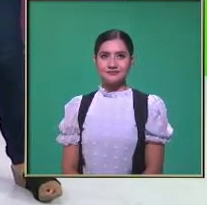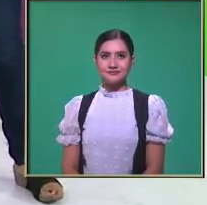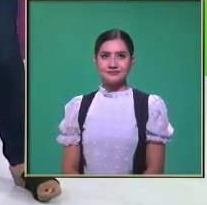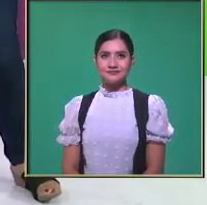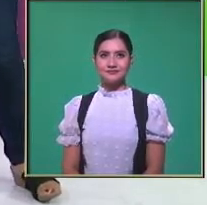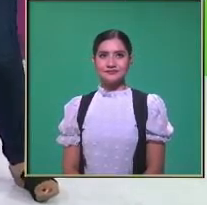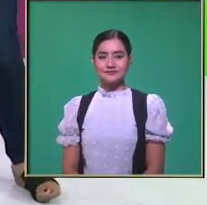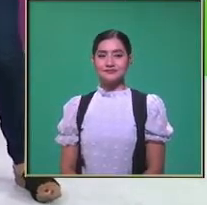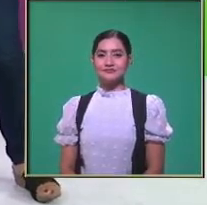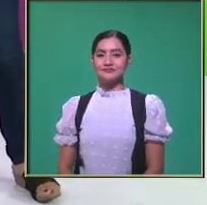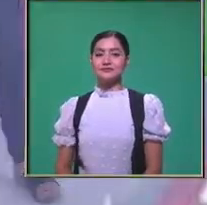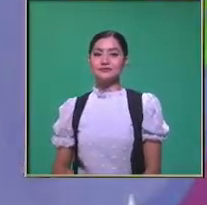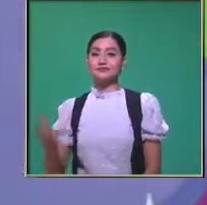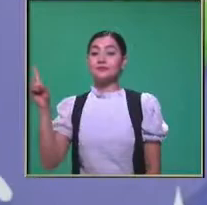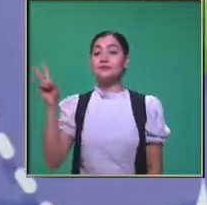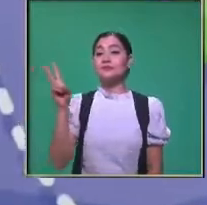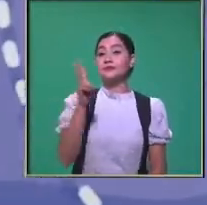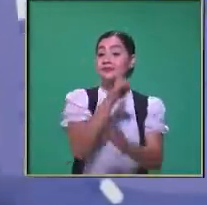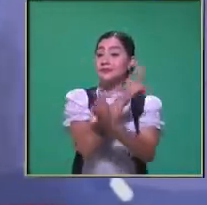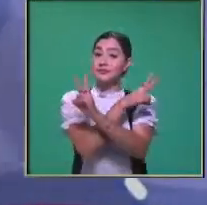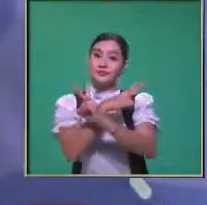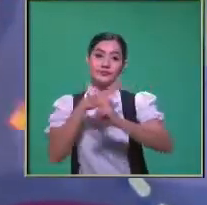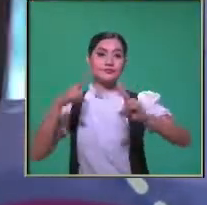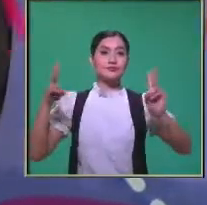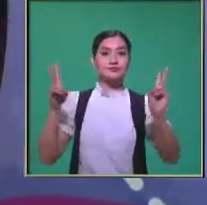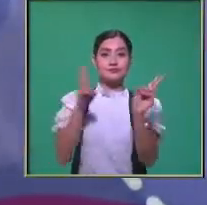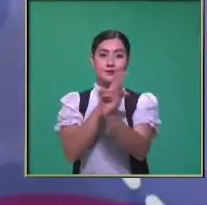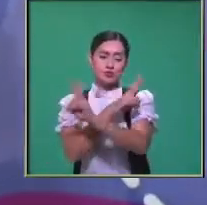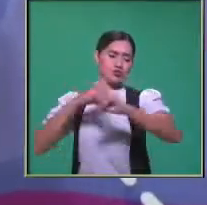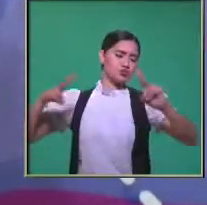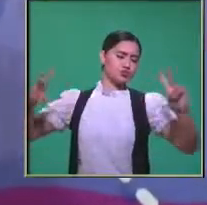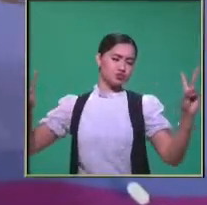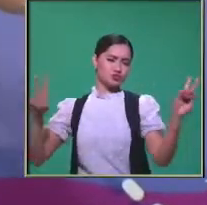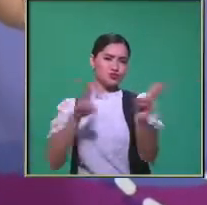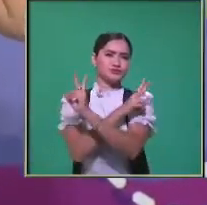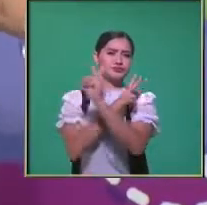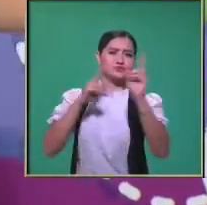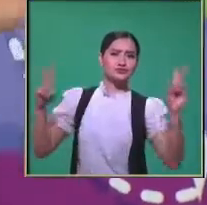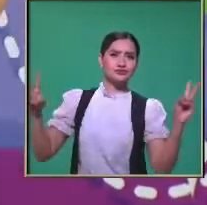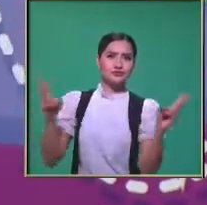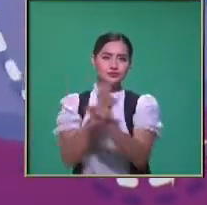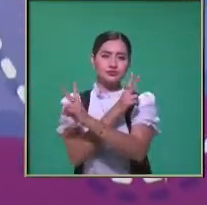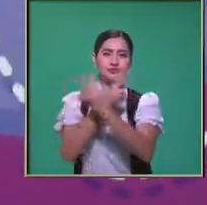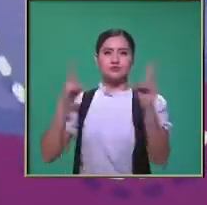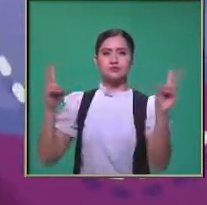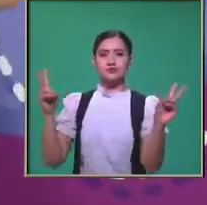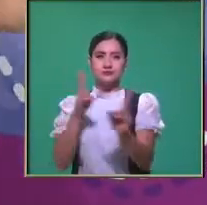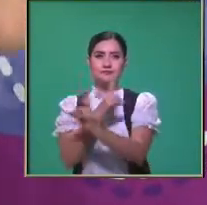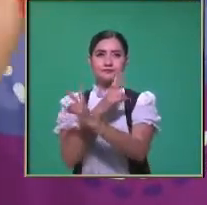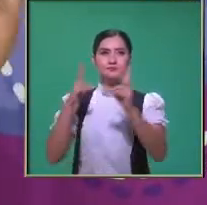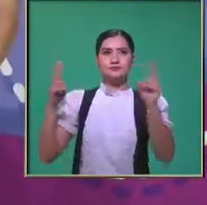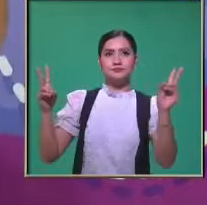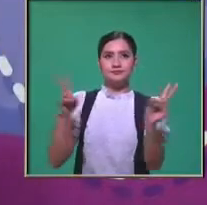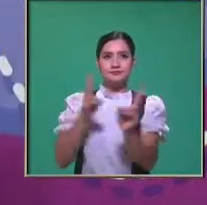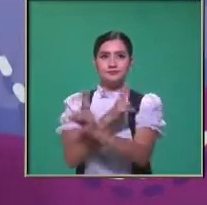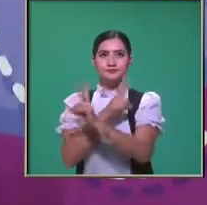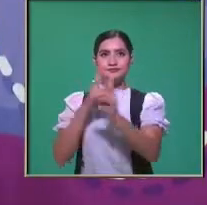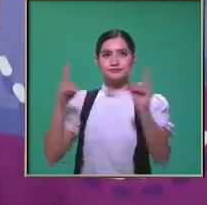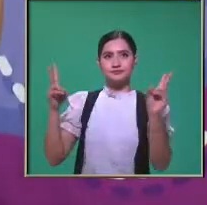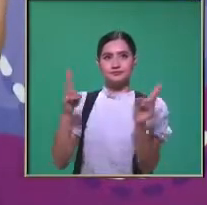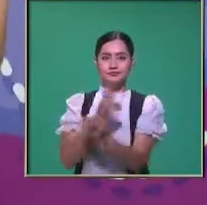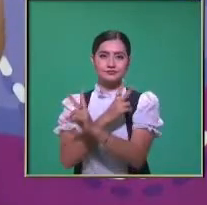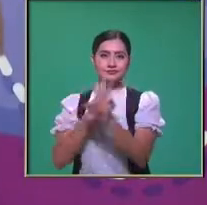El viento, qué fuerte sopla el viento. Si suena un